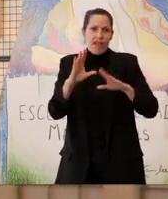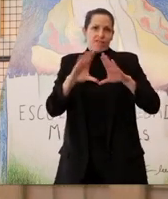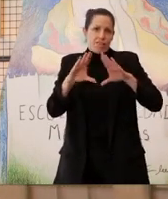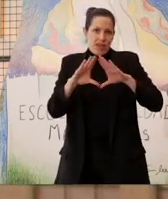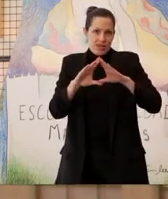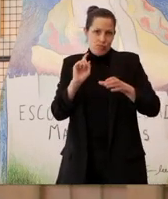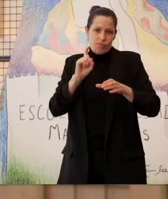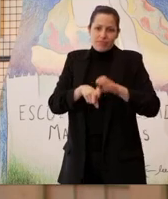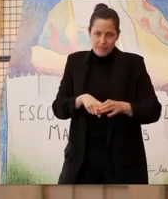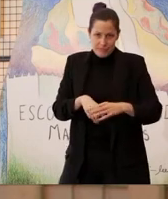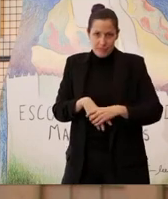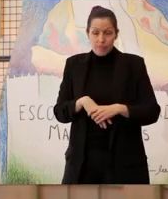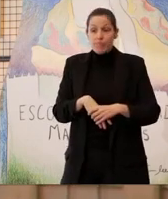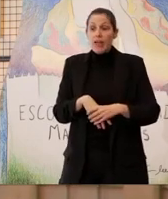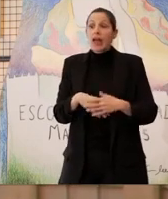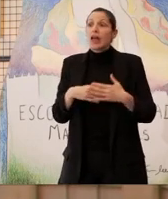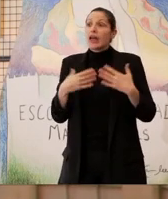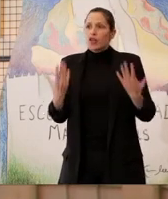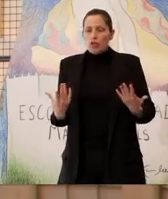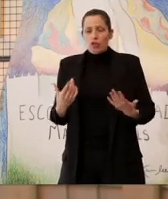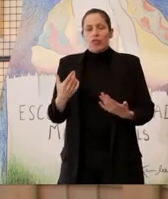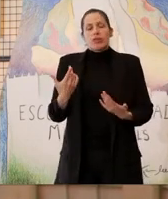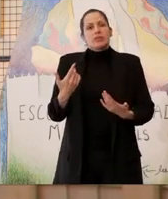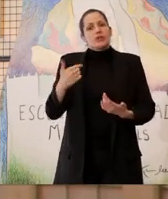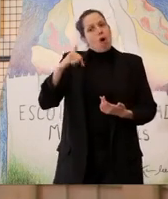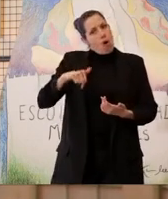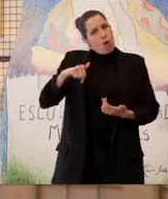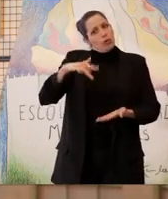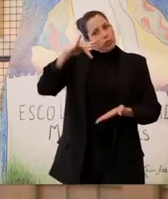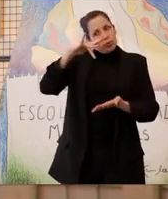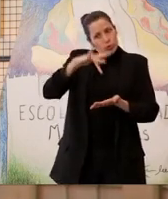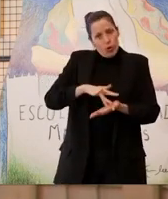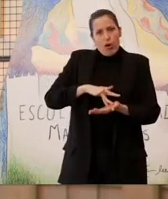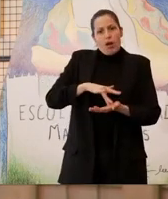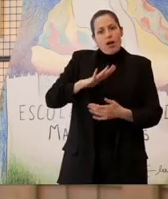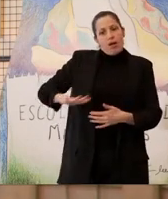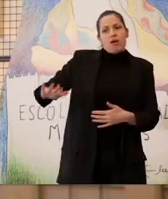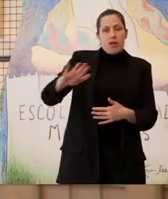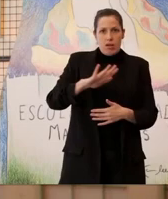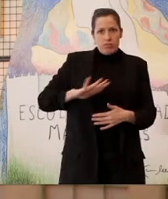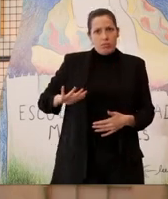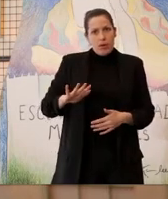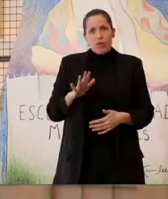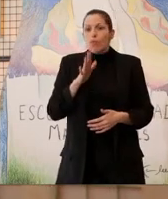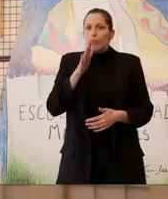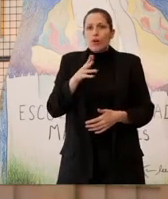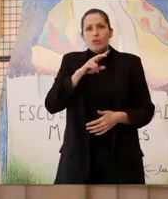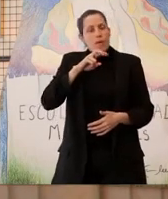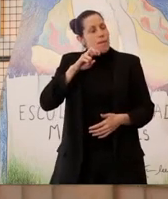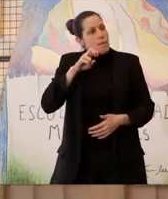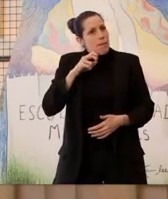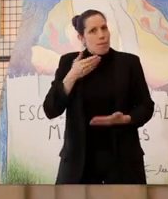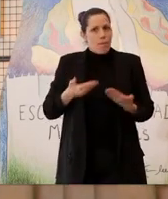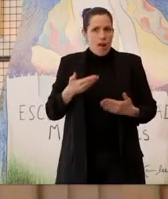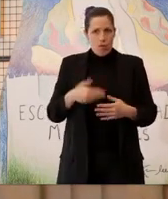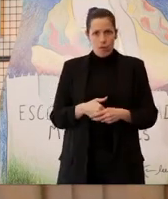ocurrido aquí y creo que tiene un valor inmenso porque es cierto que muchas veces sentimos una cierta